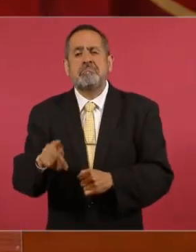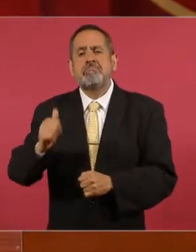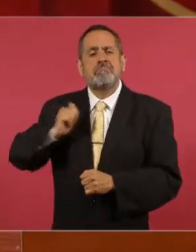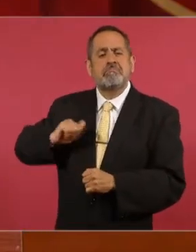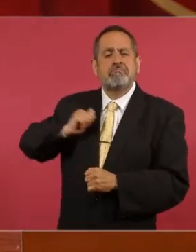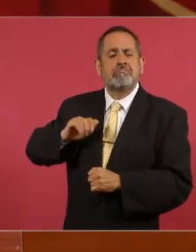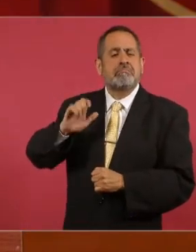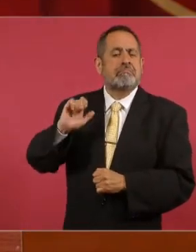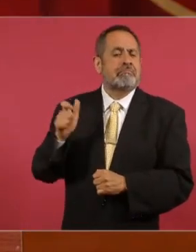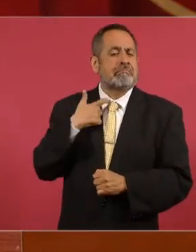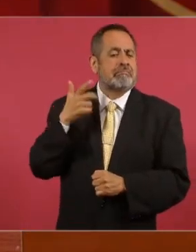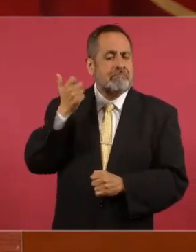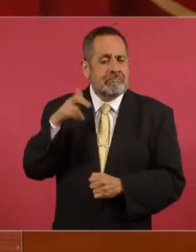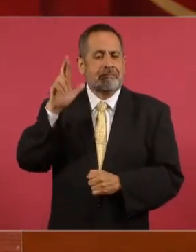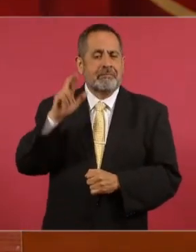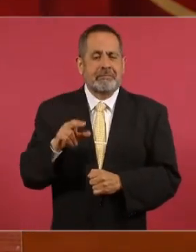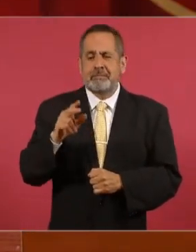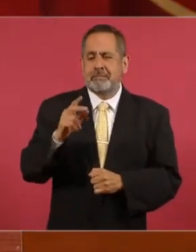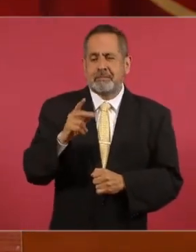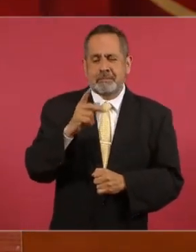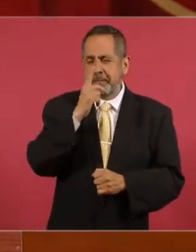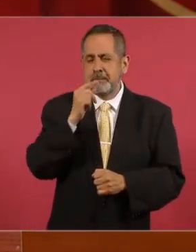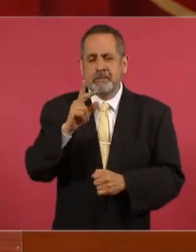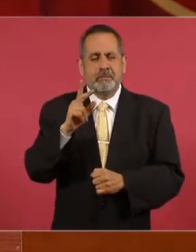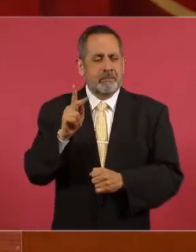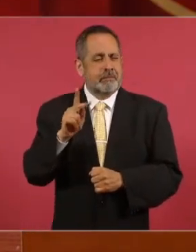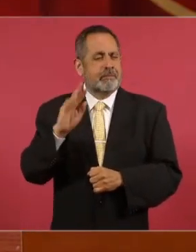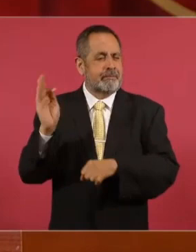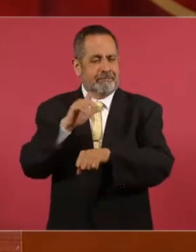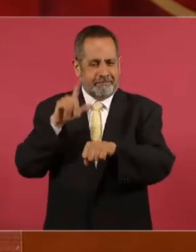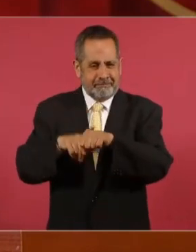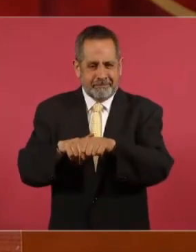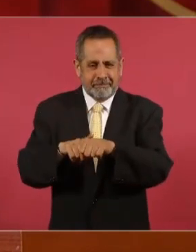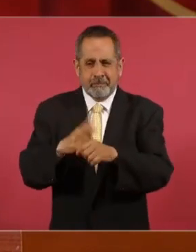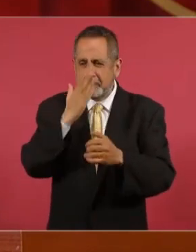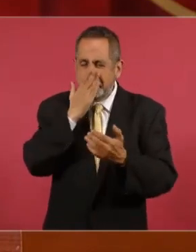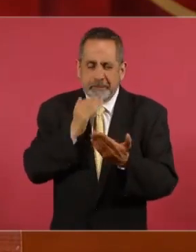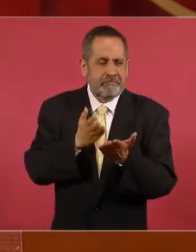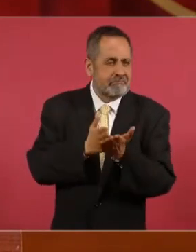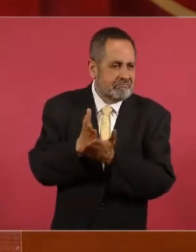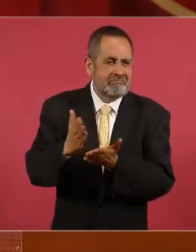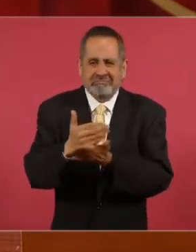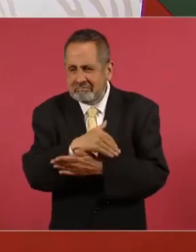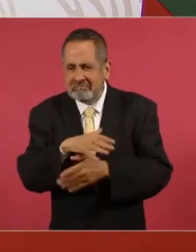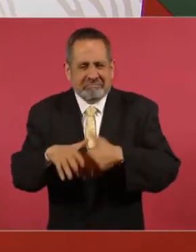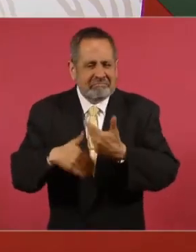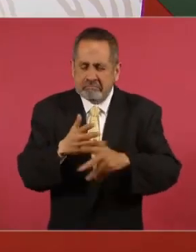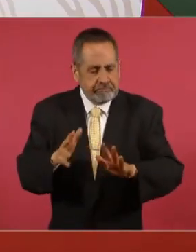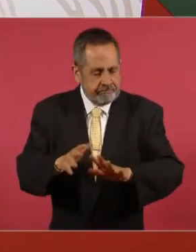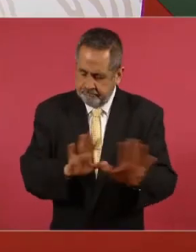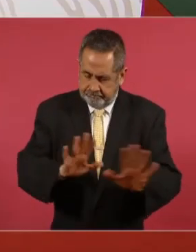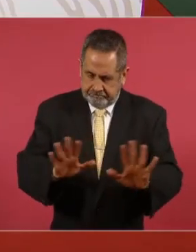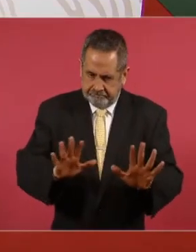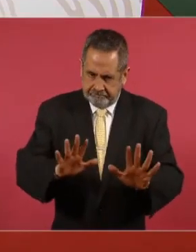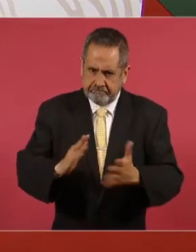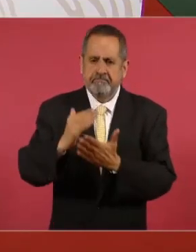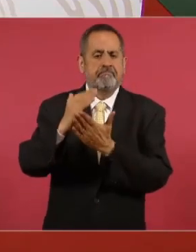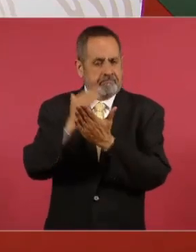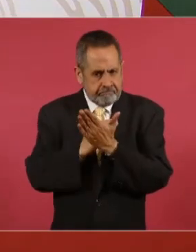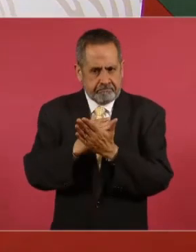Federal, por la falta de doctrina, profesionalismo y lealtad al pueblo, se